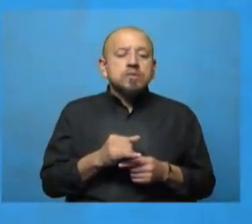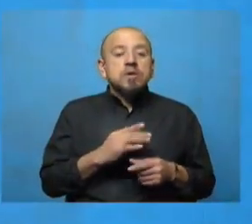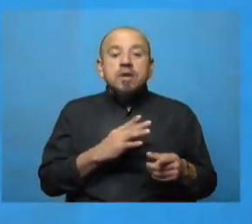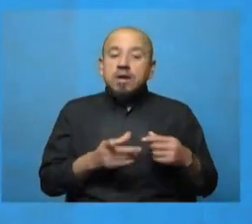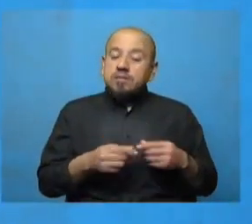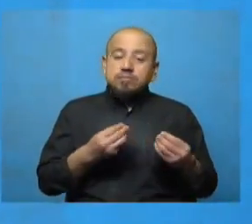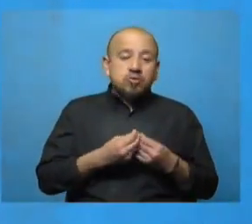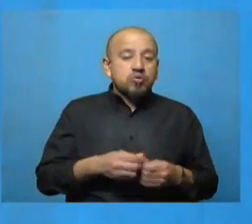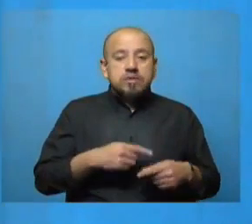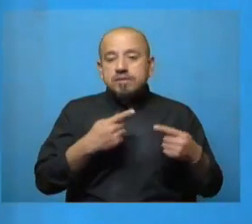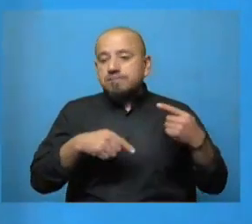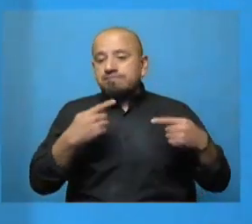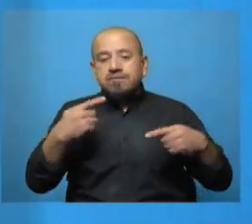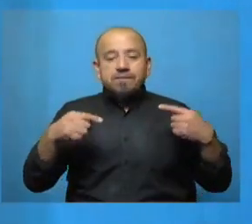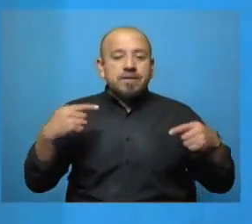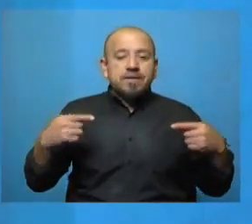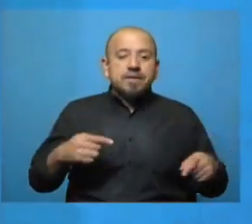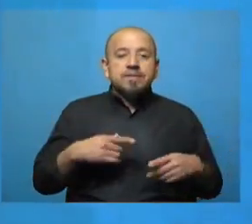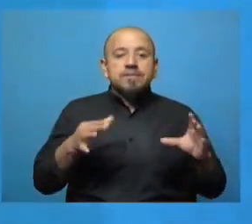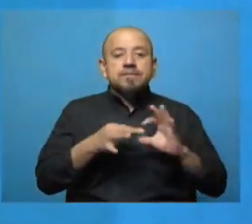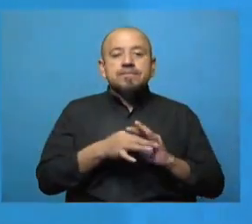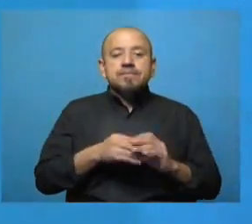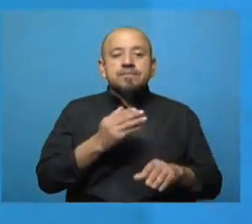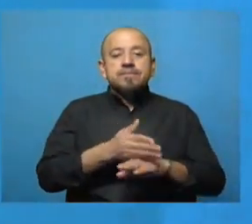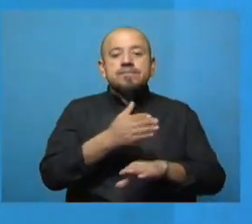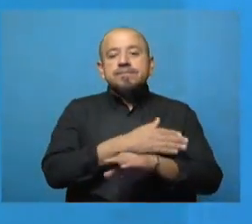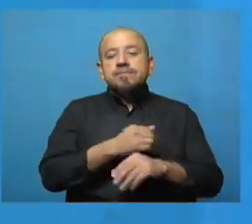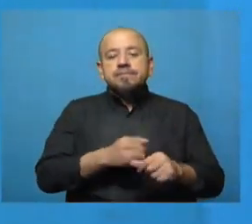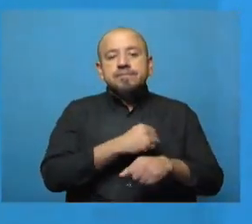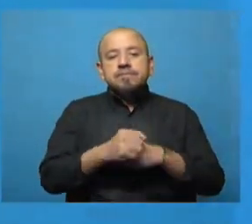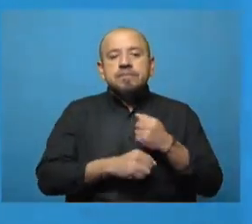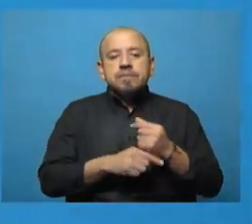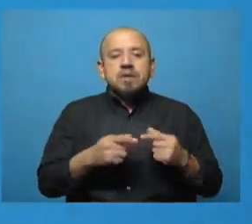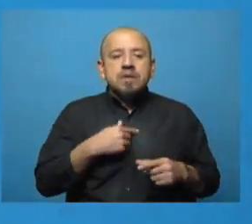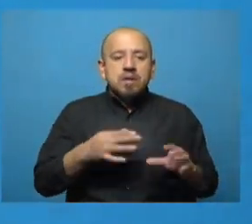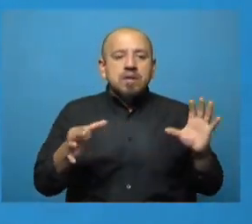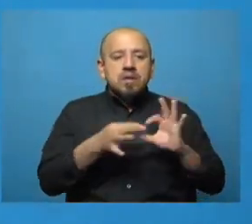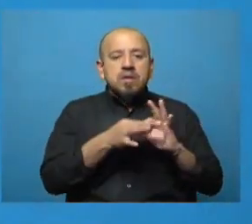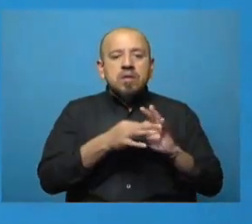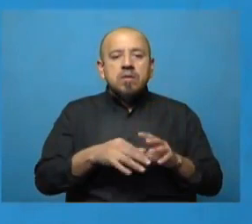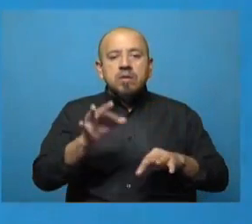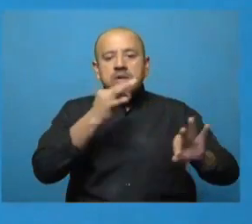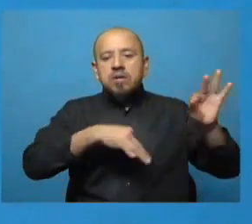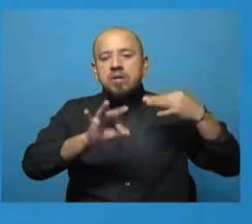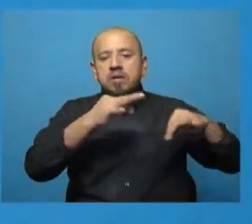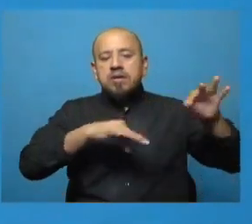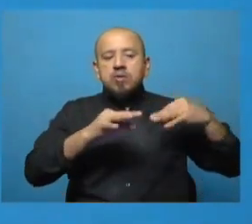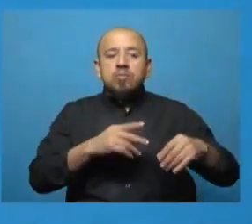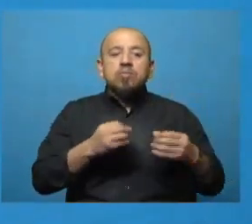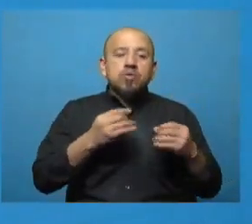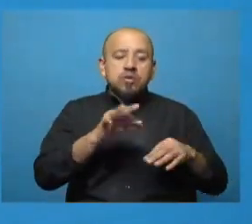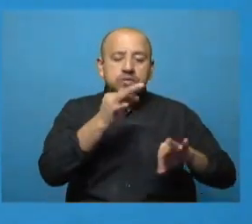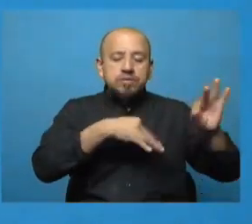se fueron encadenando que bueno arrancó la año anterior en realidad este mi vínculo con el teatro así de verdad porque Bueno